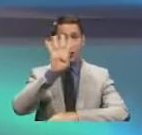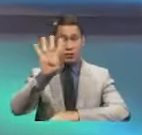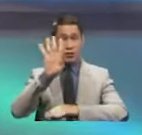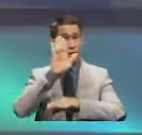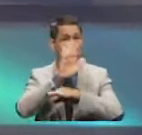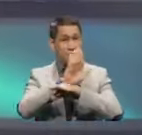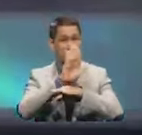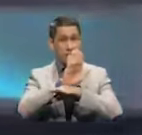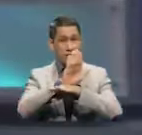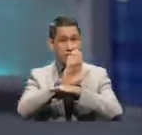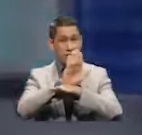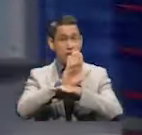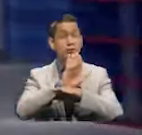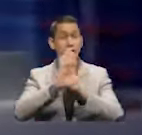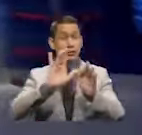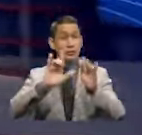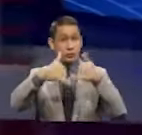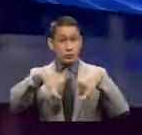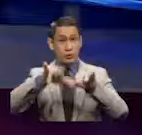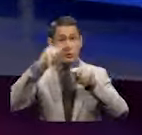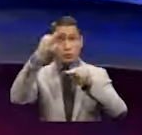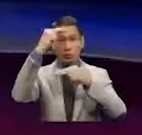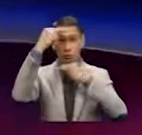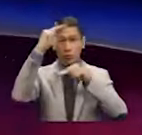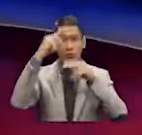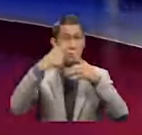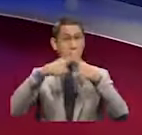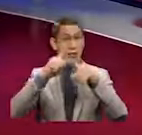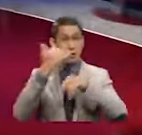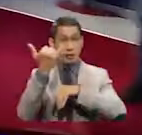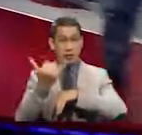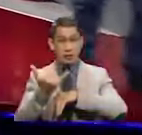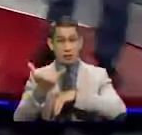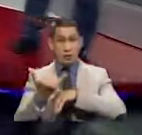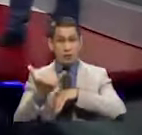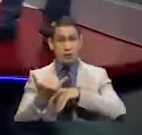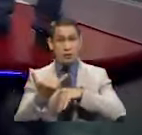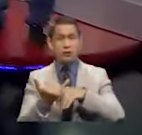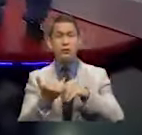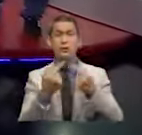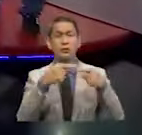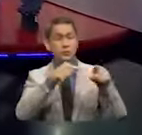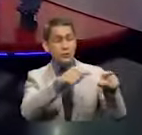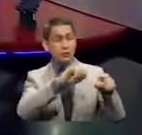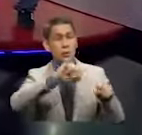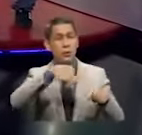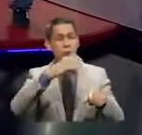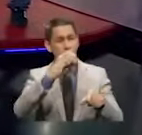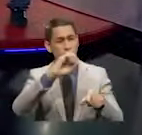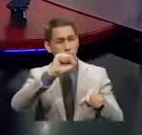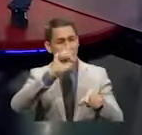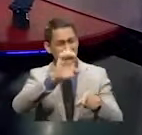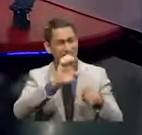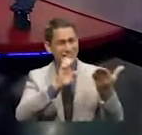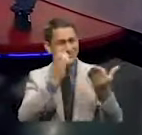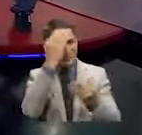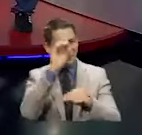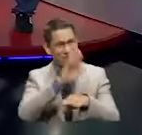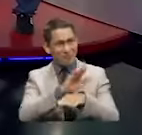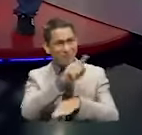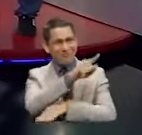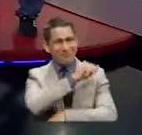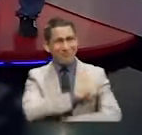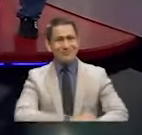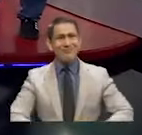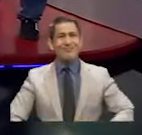Minutos, seguimos con más aquí en la segunda emisión de El Noticiero, pero ahora es momento de Crónica Viva. José, ¿cómo está? Muy buenas tardes, sigo con buenos